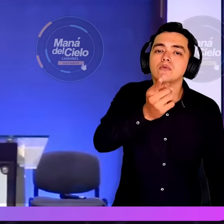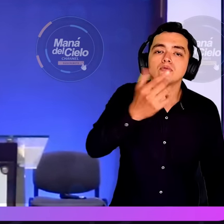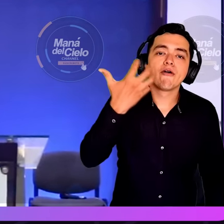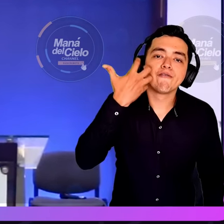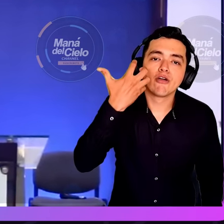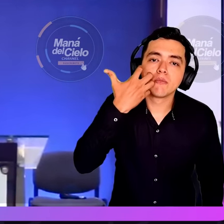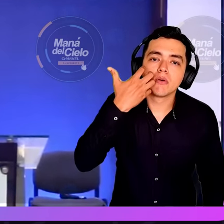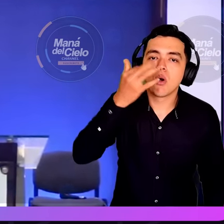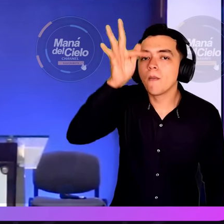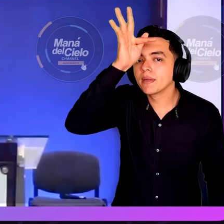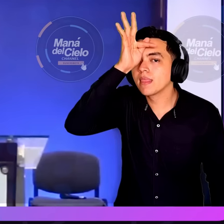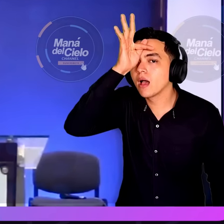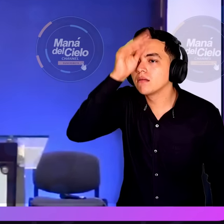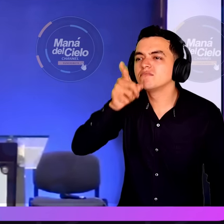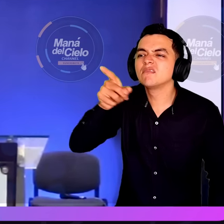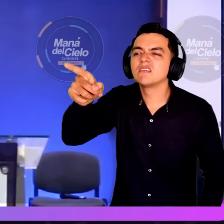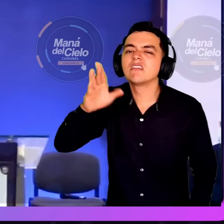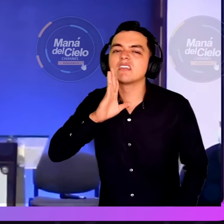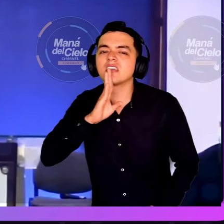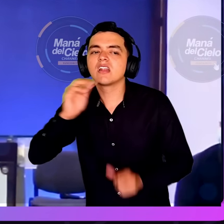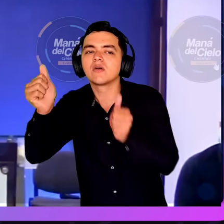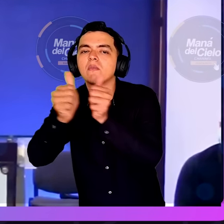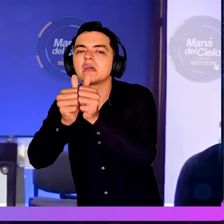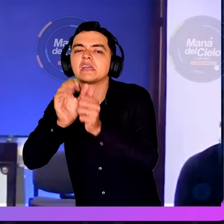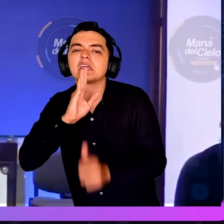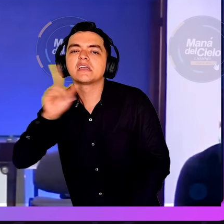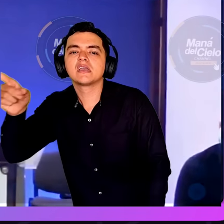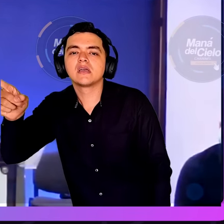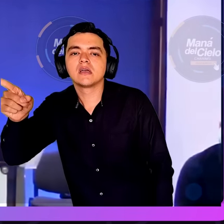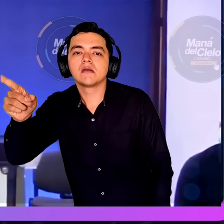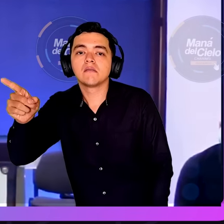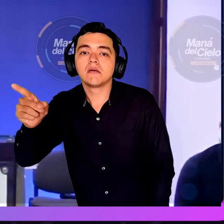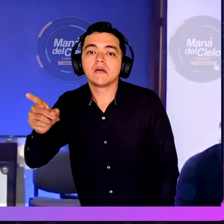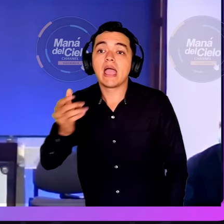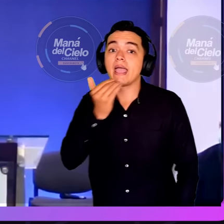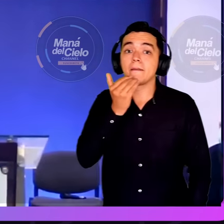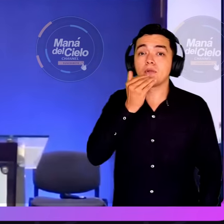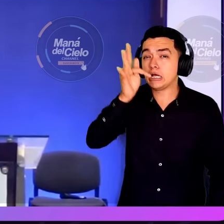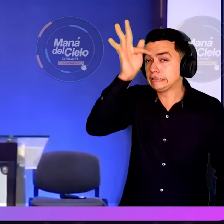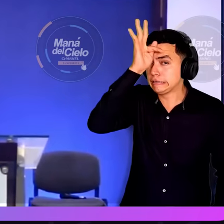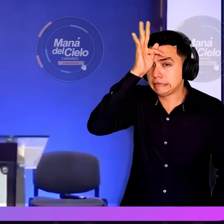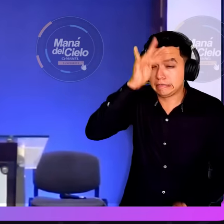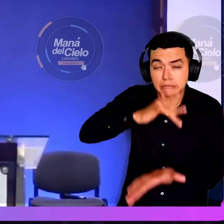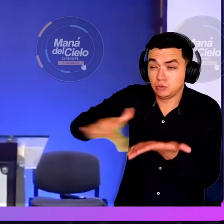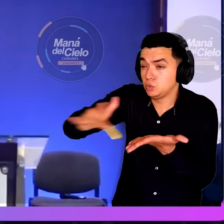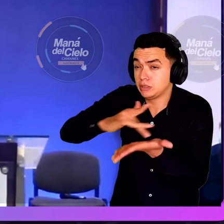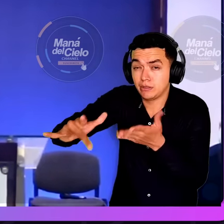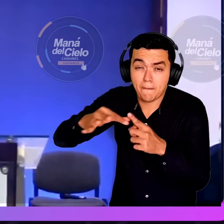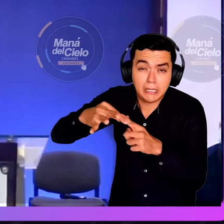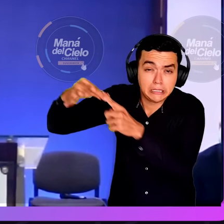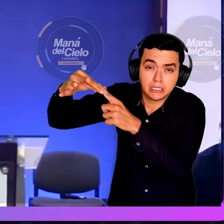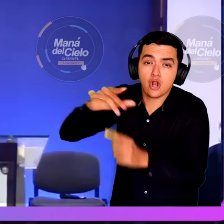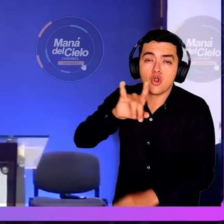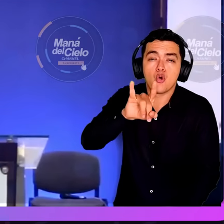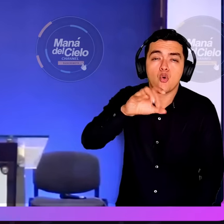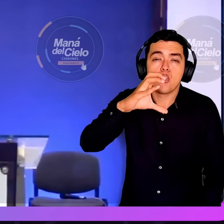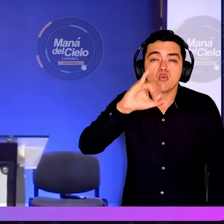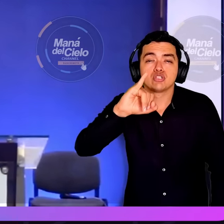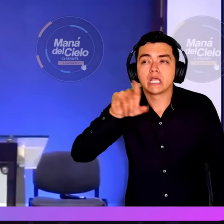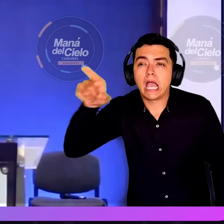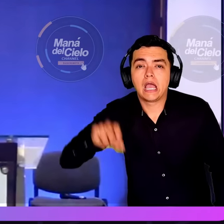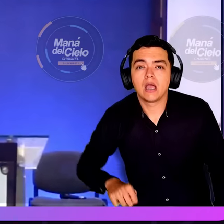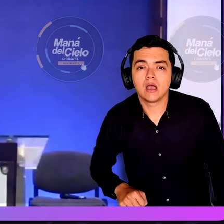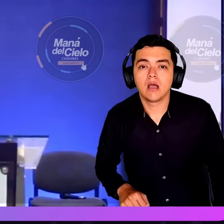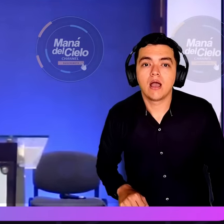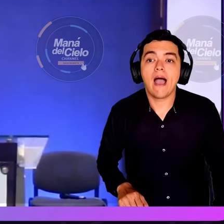primero muerta que perder esta relación contigo. No vale la pena vivir. Mire, hermanos queridos, tanto que le damos gusto a